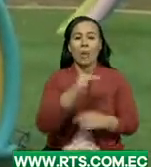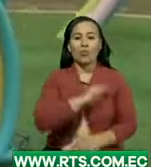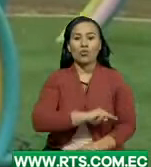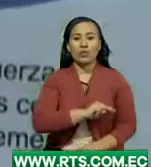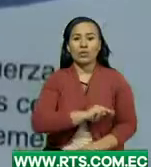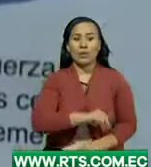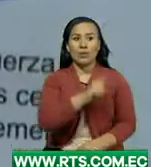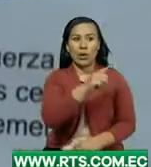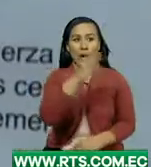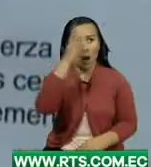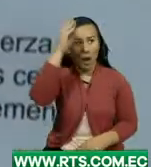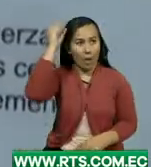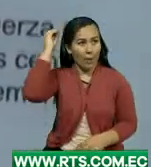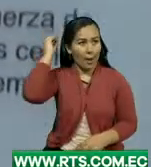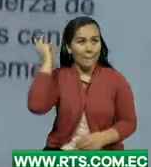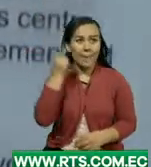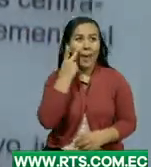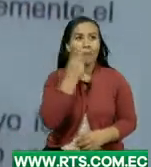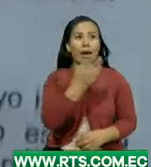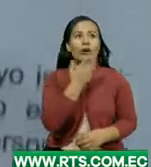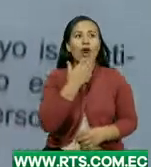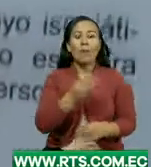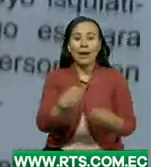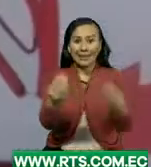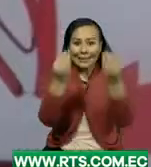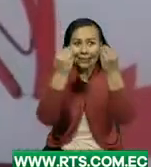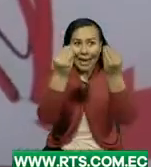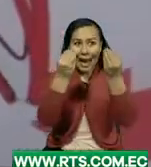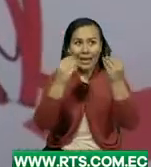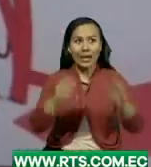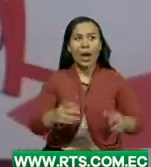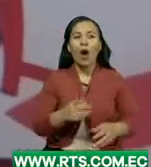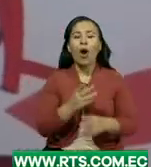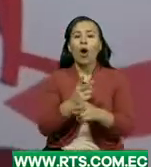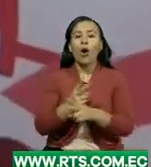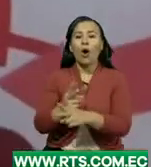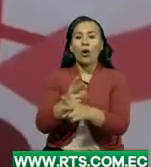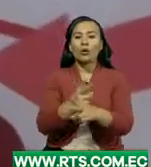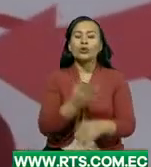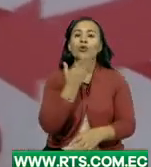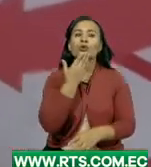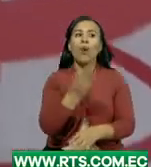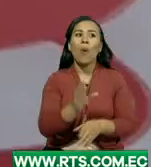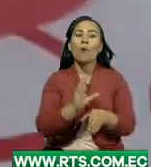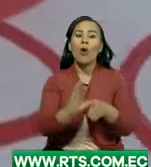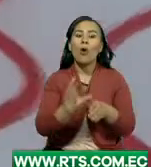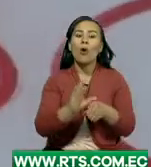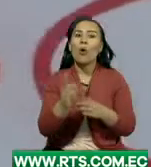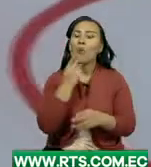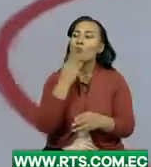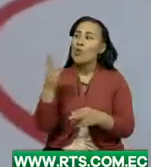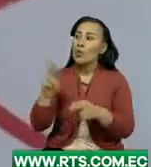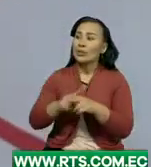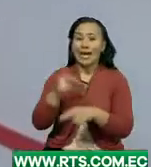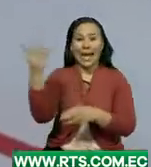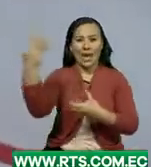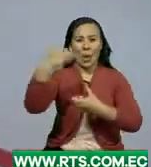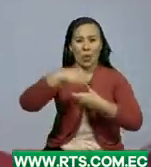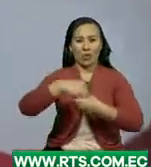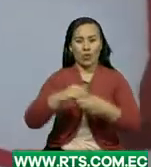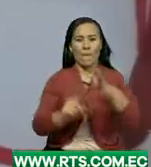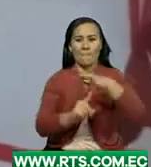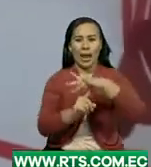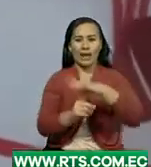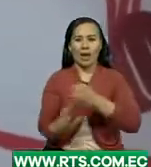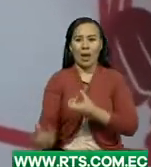Riobamba. Aquí se pudo observar las indicaciones y consejos de cómo deben utilizar los aparatos. Según testigos,